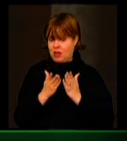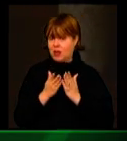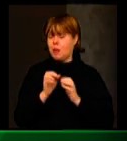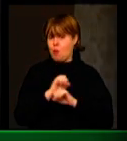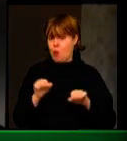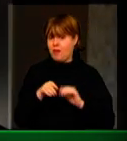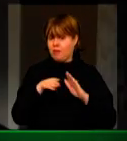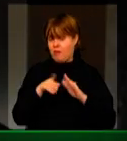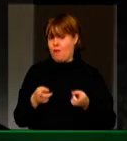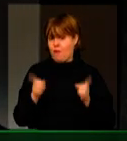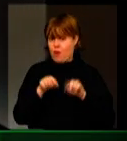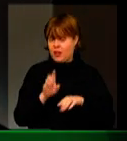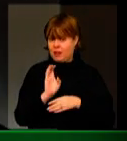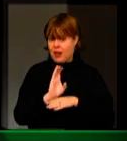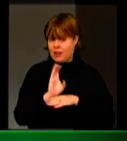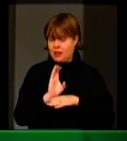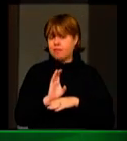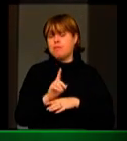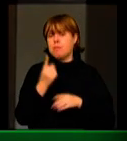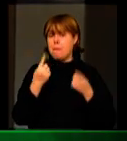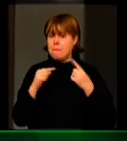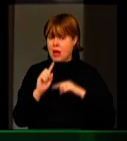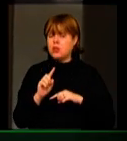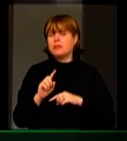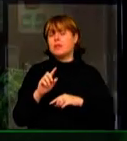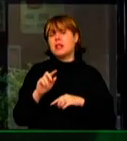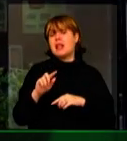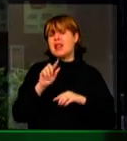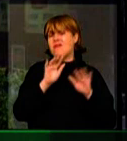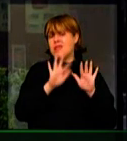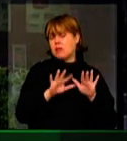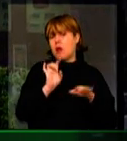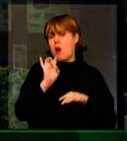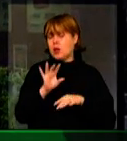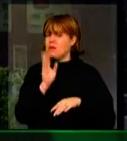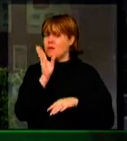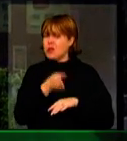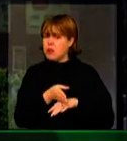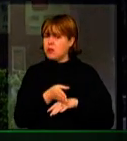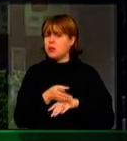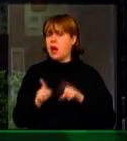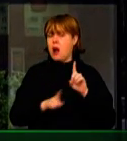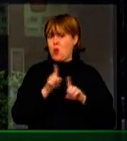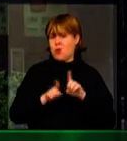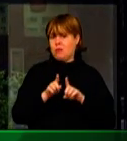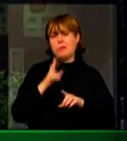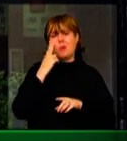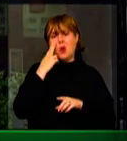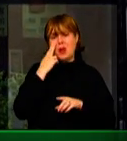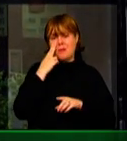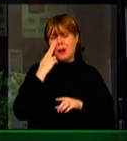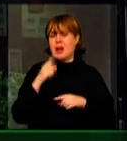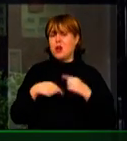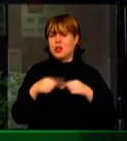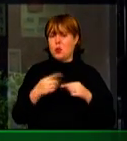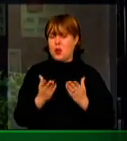a volver. Sin embargo, el CODICEN reconoce que entre 10 y 15% de ellos tiene problemas para continuar